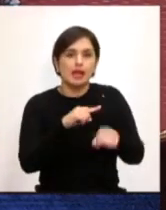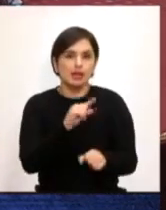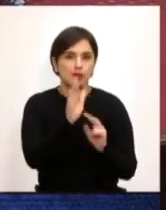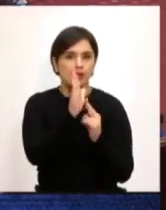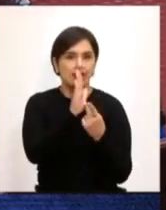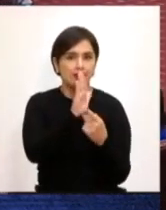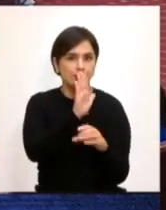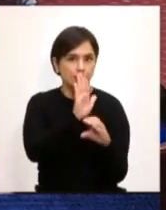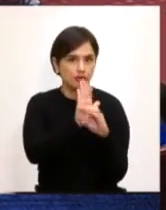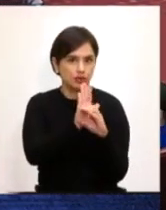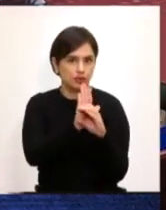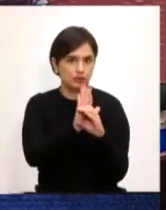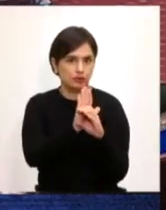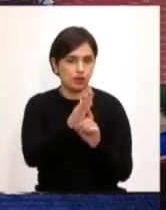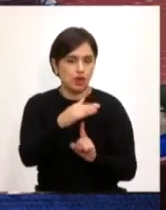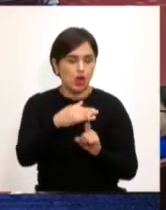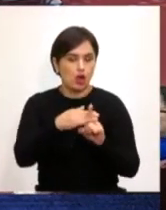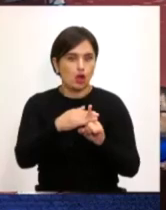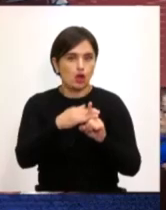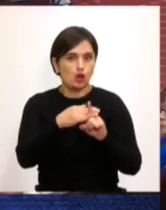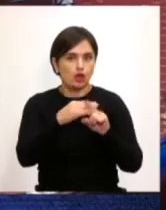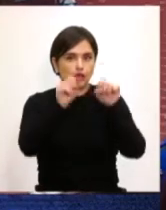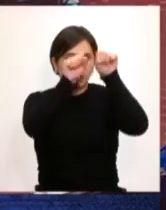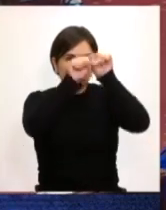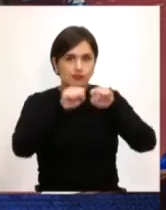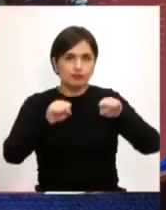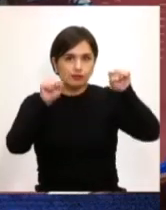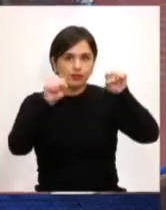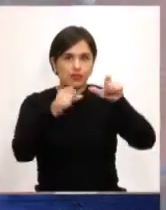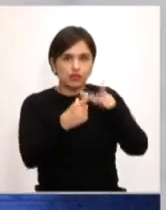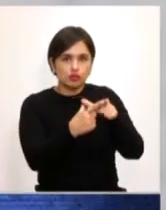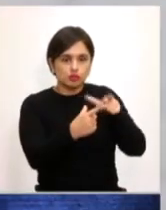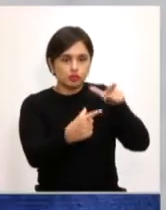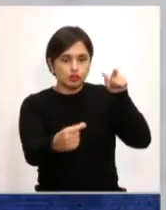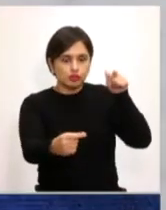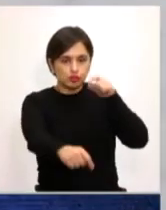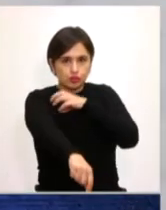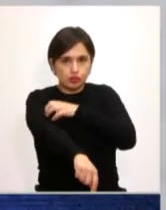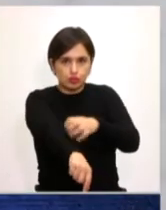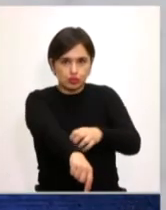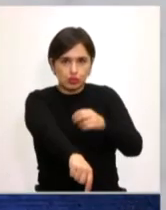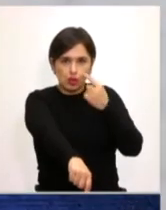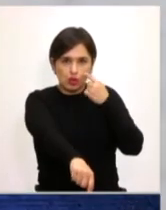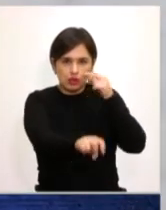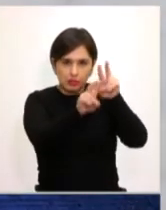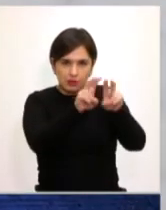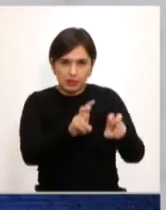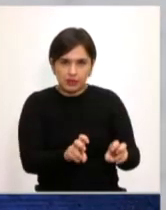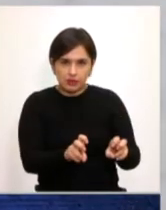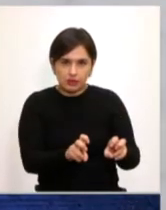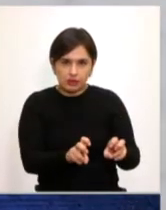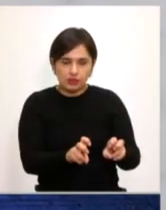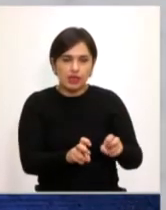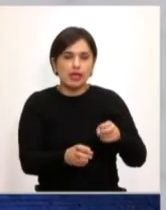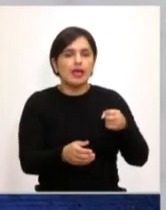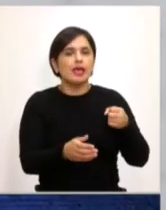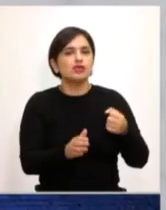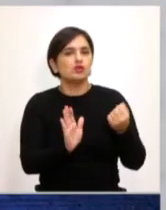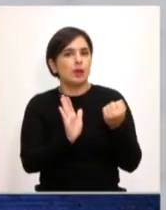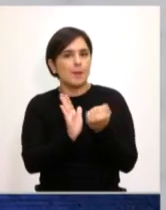reforma constitucional que crea la Fiscalía Supraterritorial viene a abarcar un verdadero hito en la lucha contra el crimen